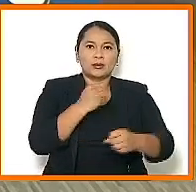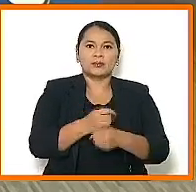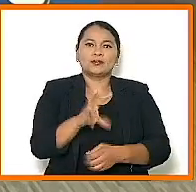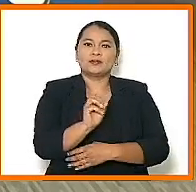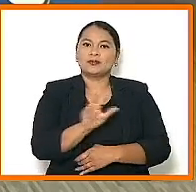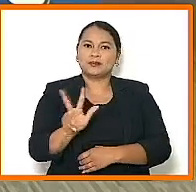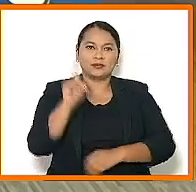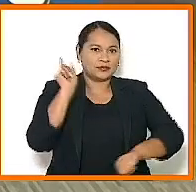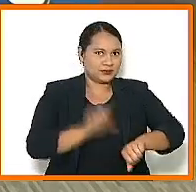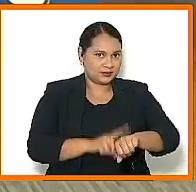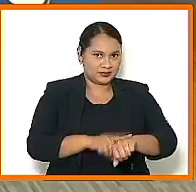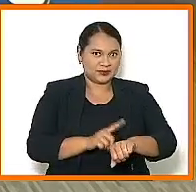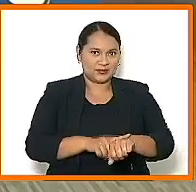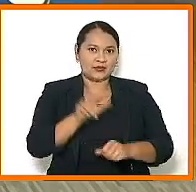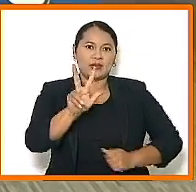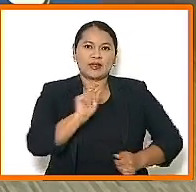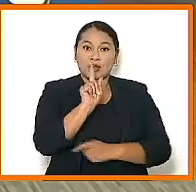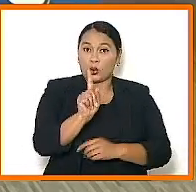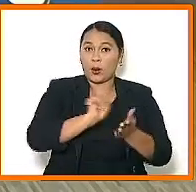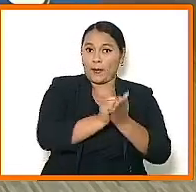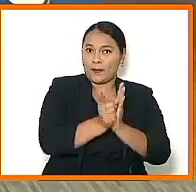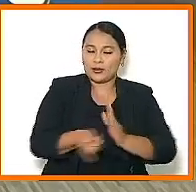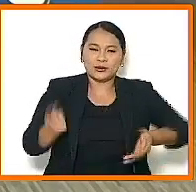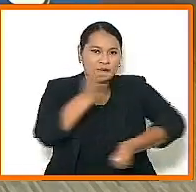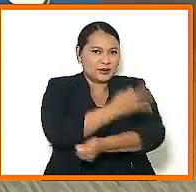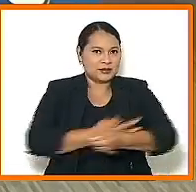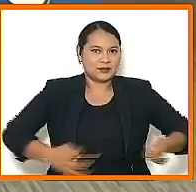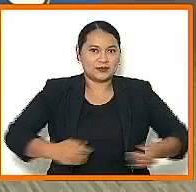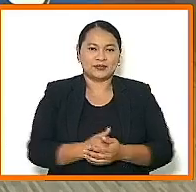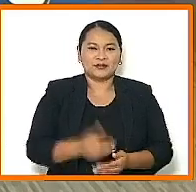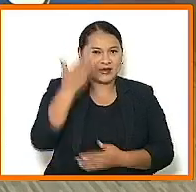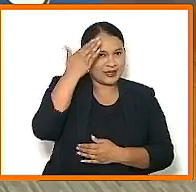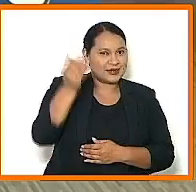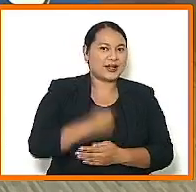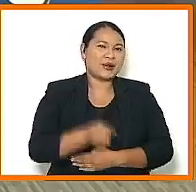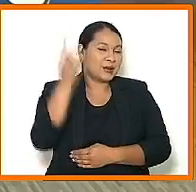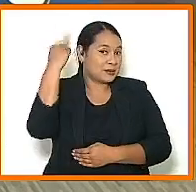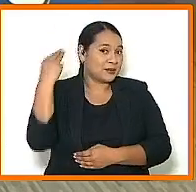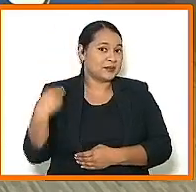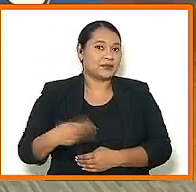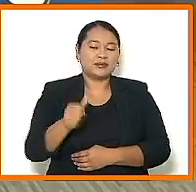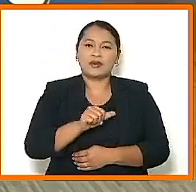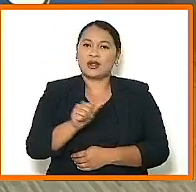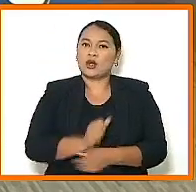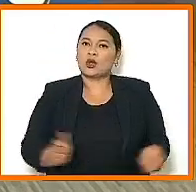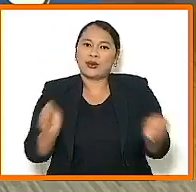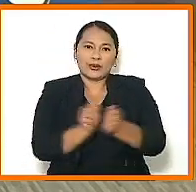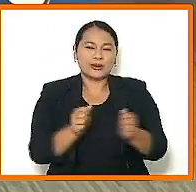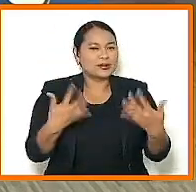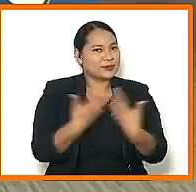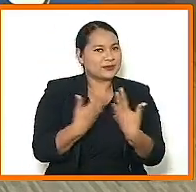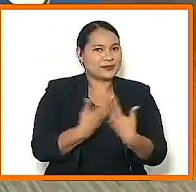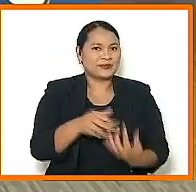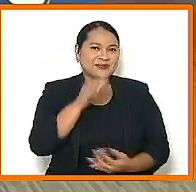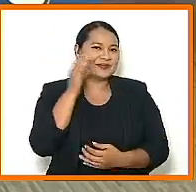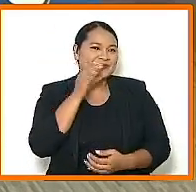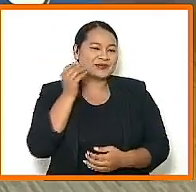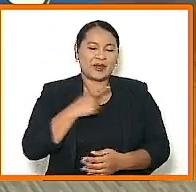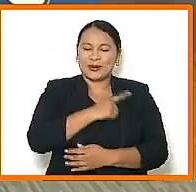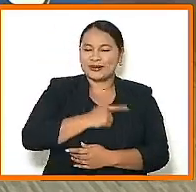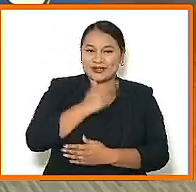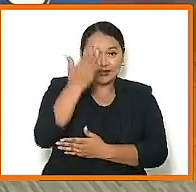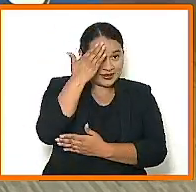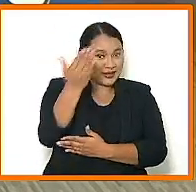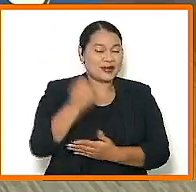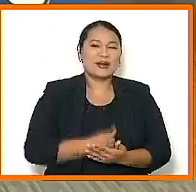el reloj está marcando las 3 y 1 de la tarde. Te saluda Madeline Escobar y me encuentro acompañada de Cecilia Rosell. Un placer saludarte,